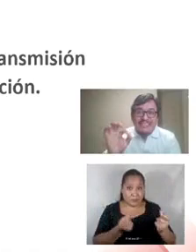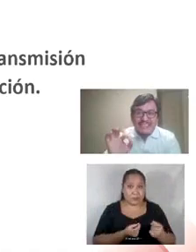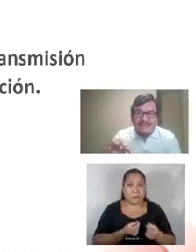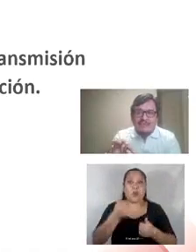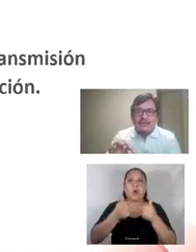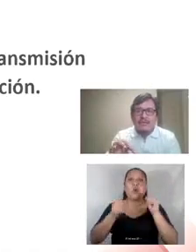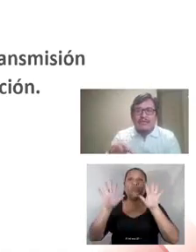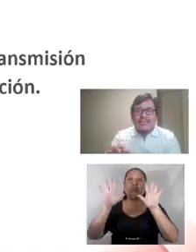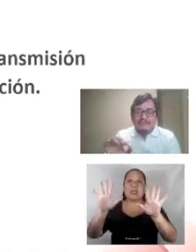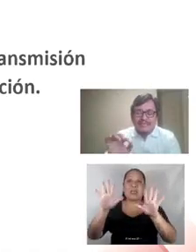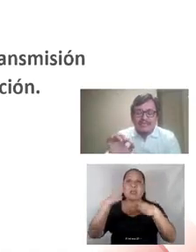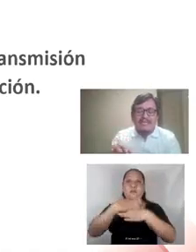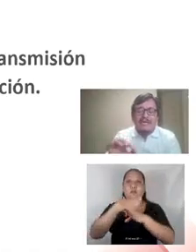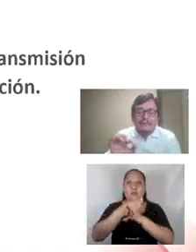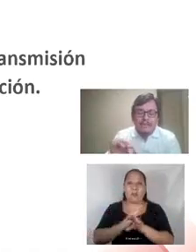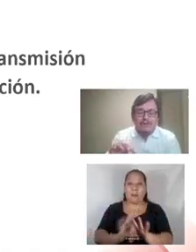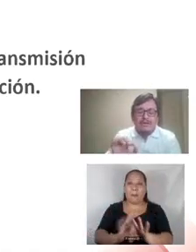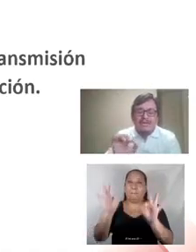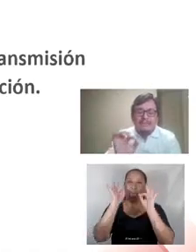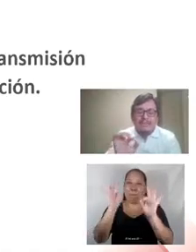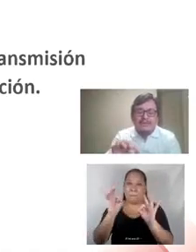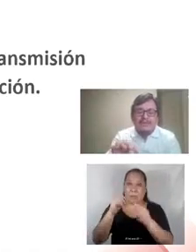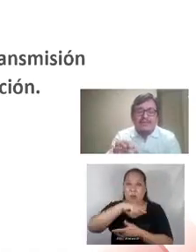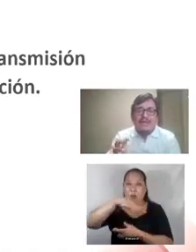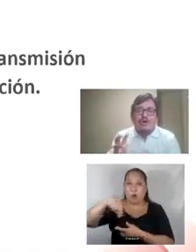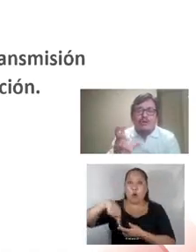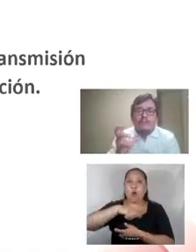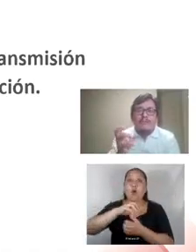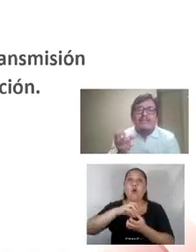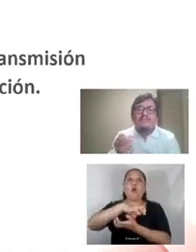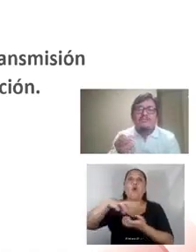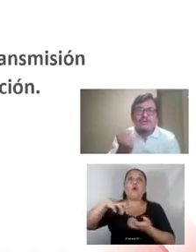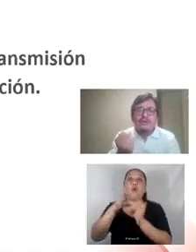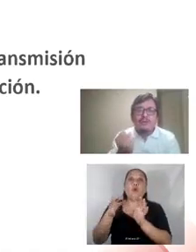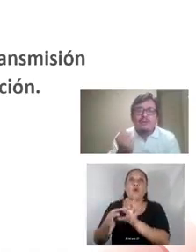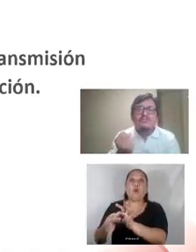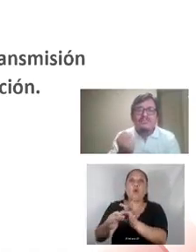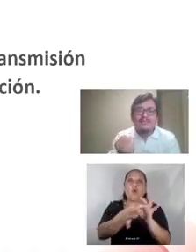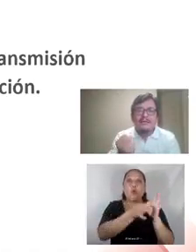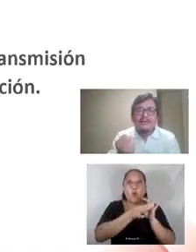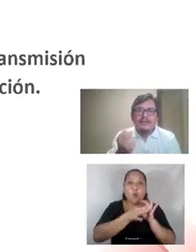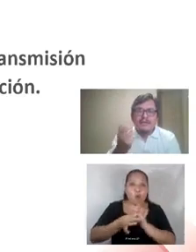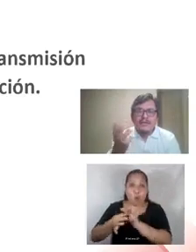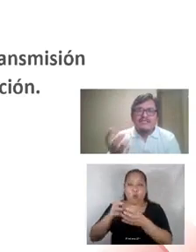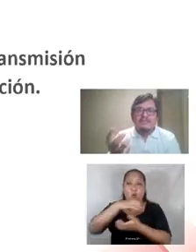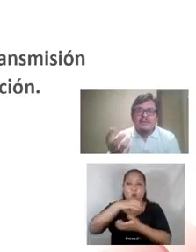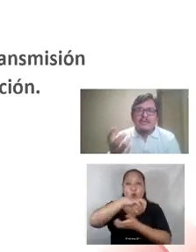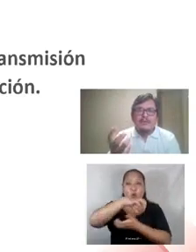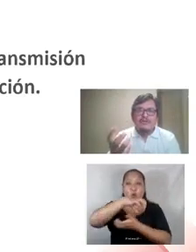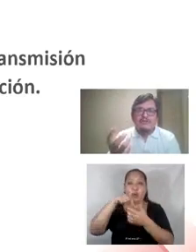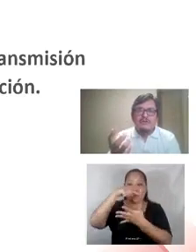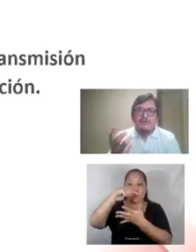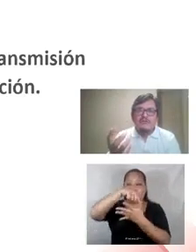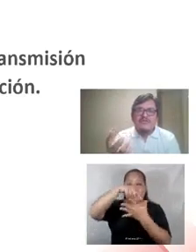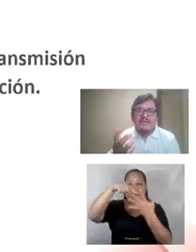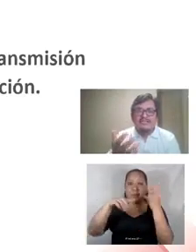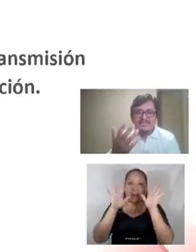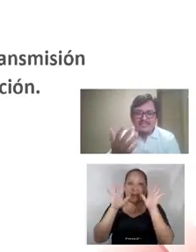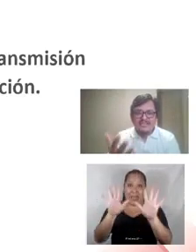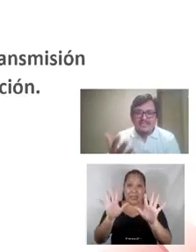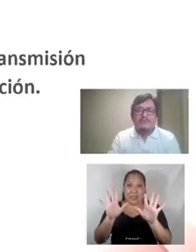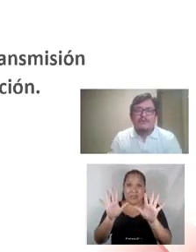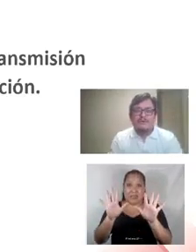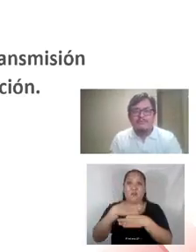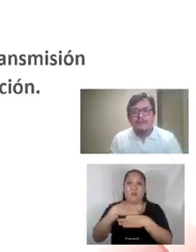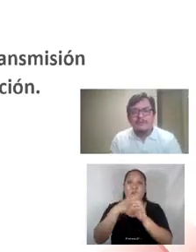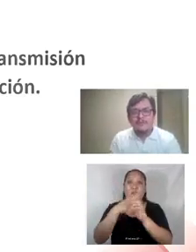las 10 medidas más efectivas. Y la efectividad, repito, va a depender de la combinación que podamos hacer de estas medidas de protección en nuestras